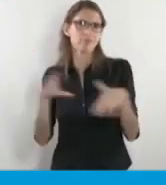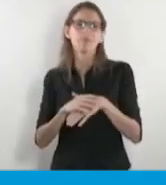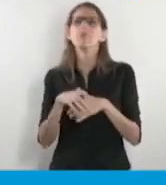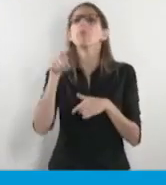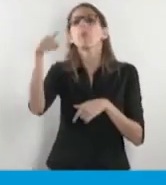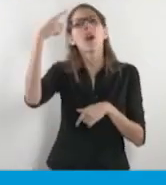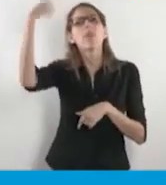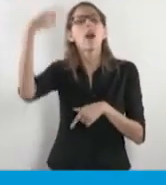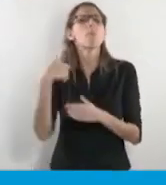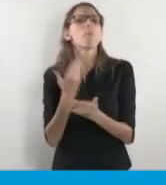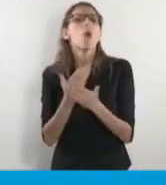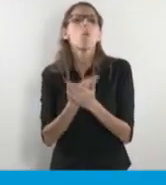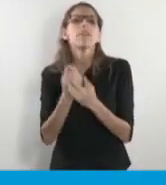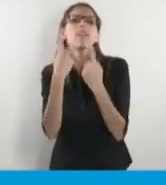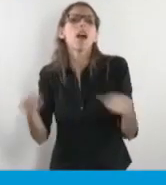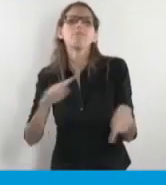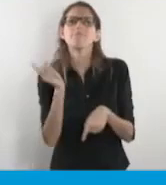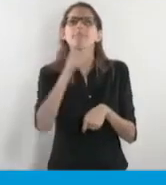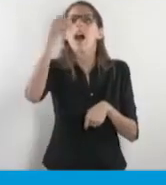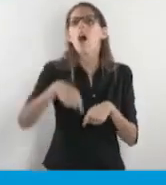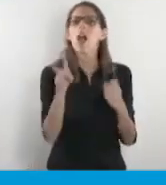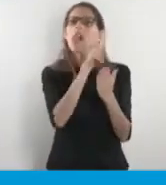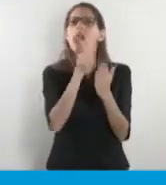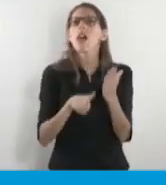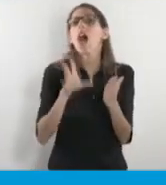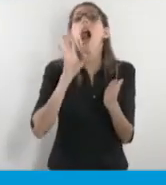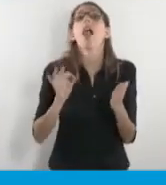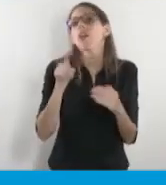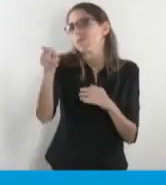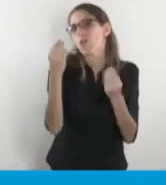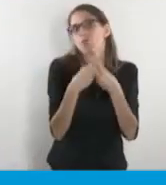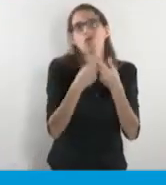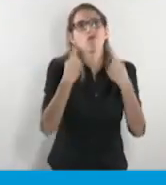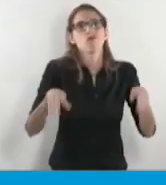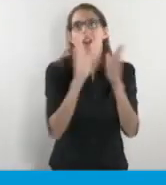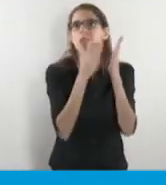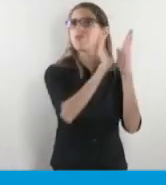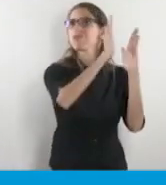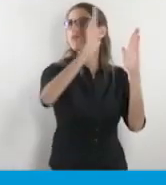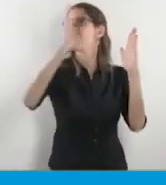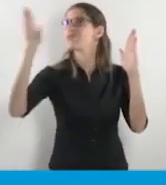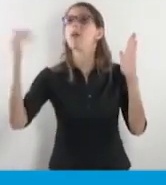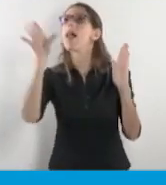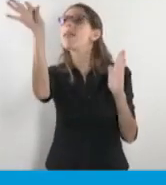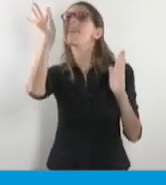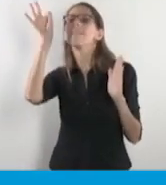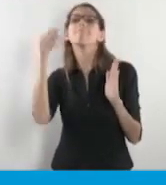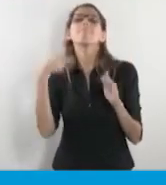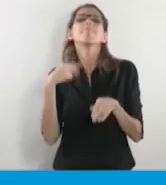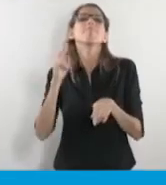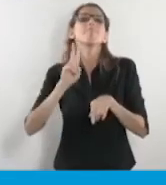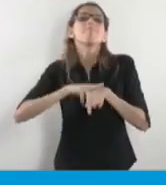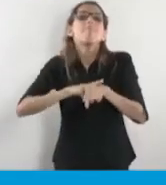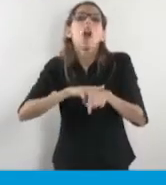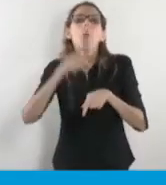proponer algo como para que leamos digo ya que tenés a la mano hay tantos libros bien bueno la